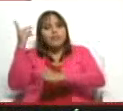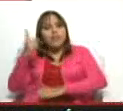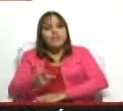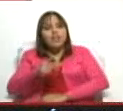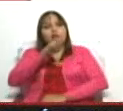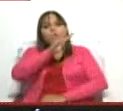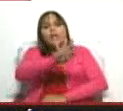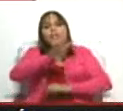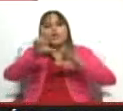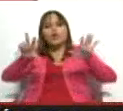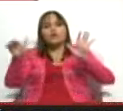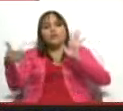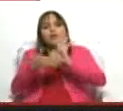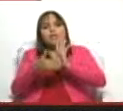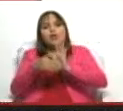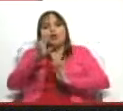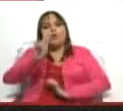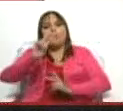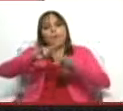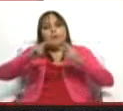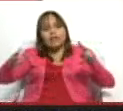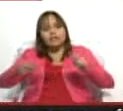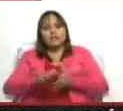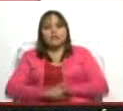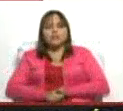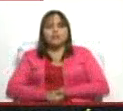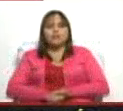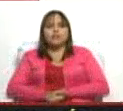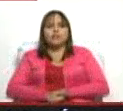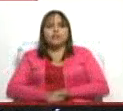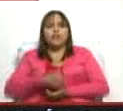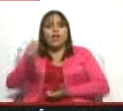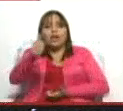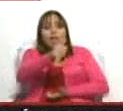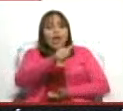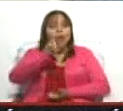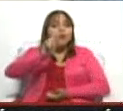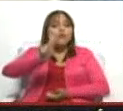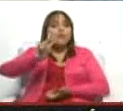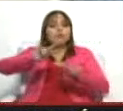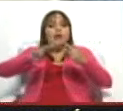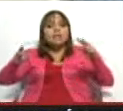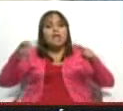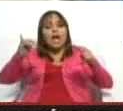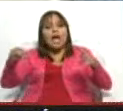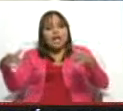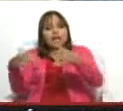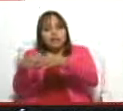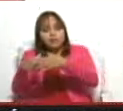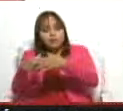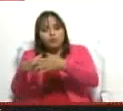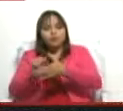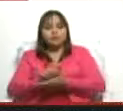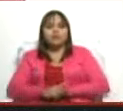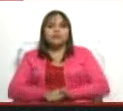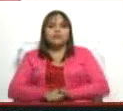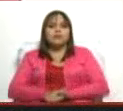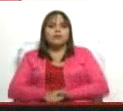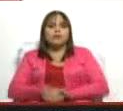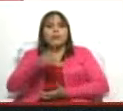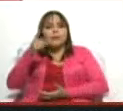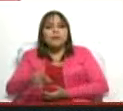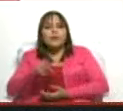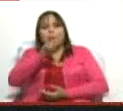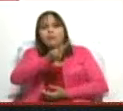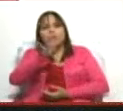mil UPAS. Y cada UPAS tiene un equipo que al menos va a ser de